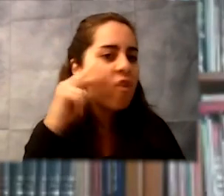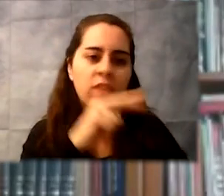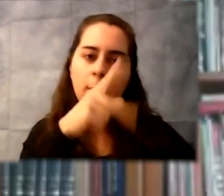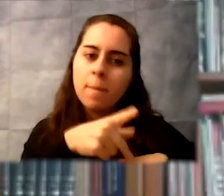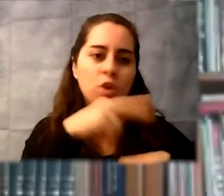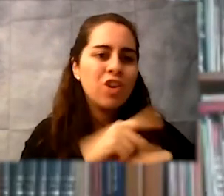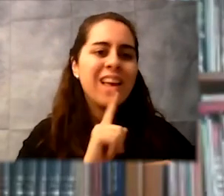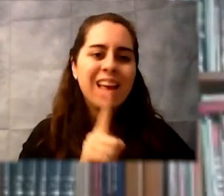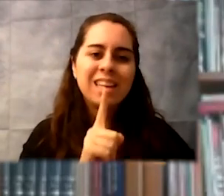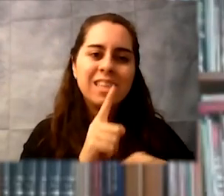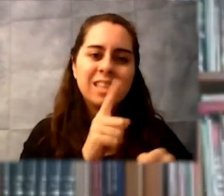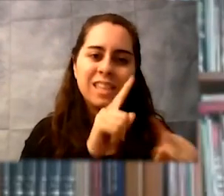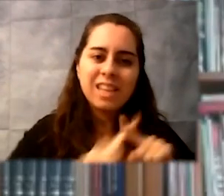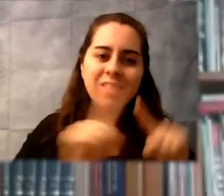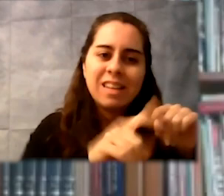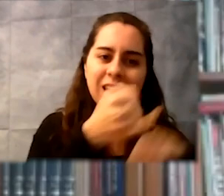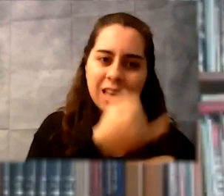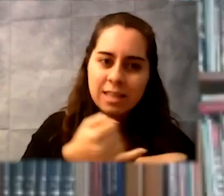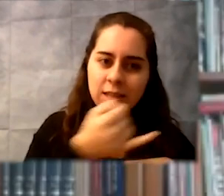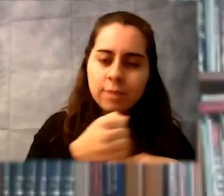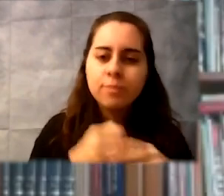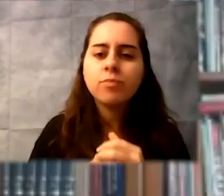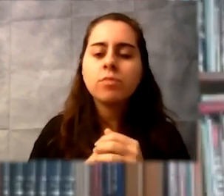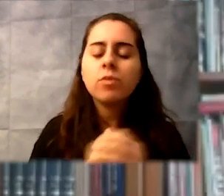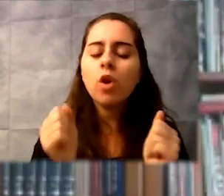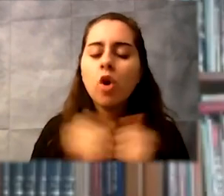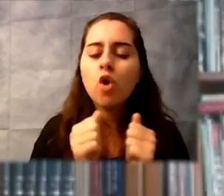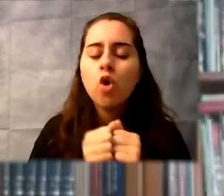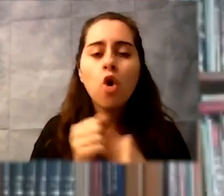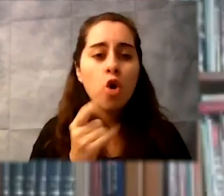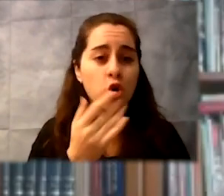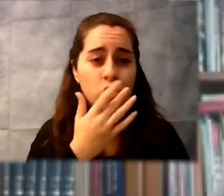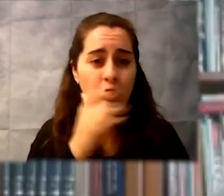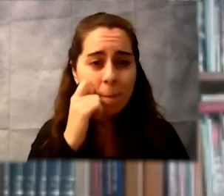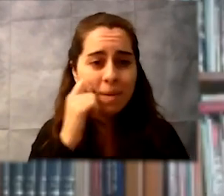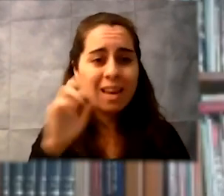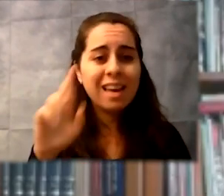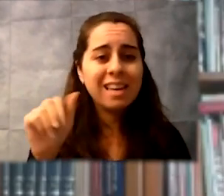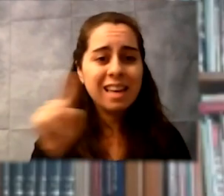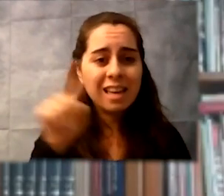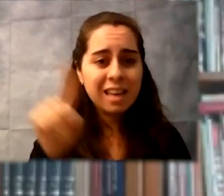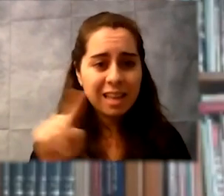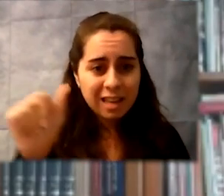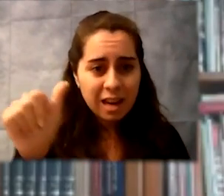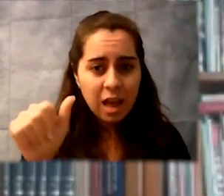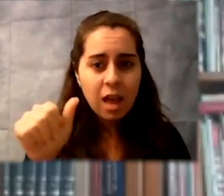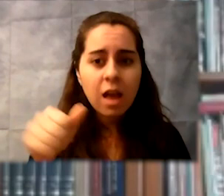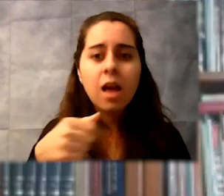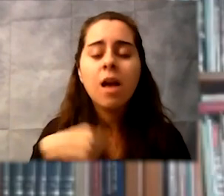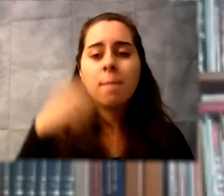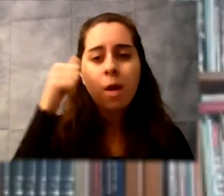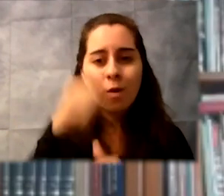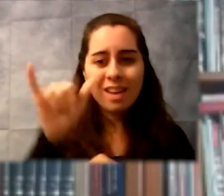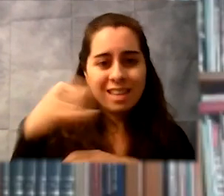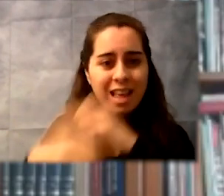Y con respecto a la raza, sin duda, eran los años, de hecho el 74 es el año en que saca Isabel Ocenón